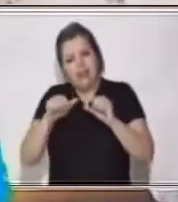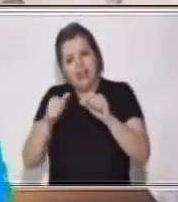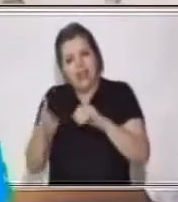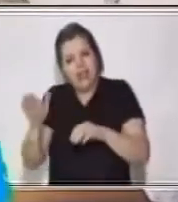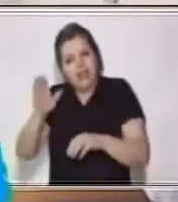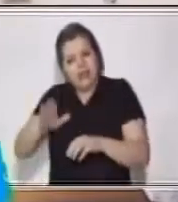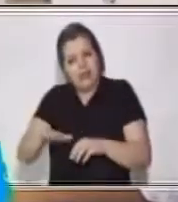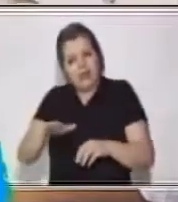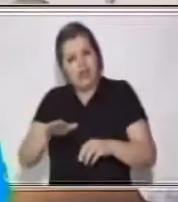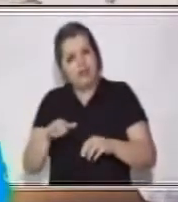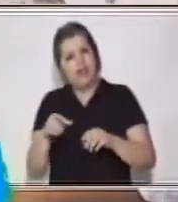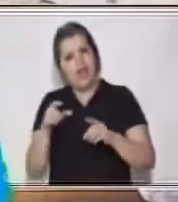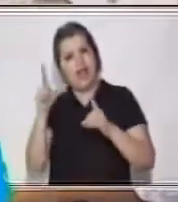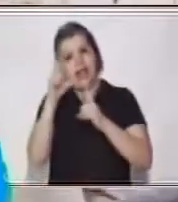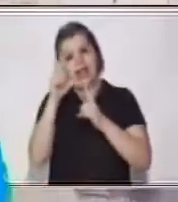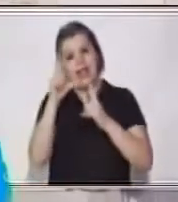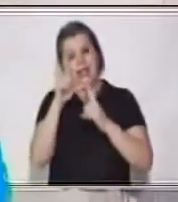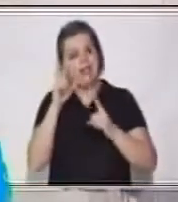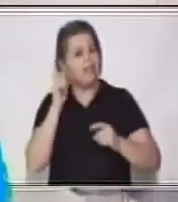y gatuno.